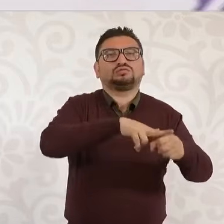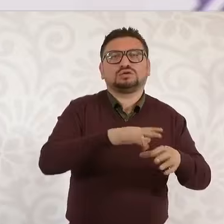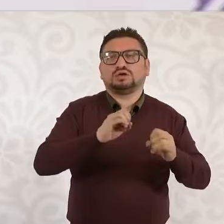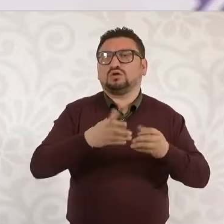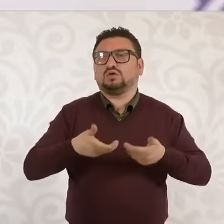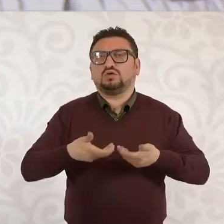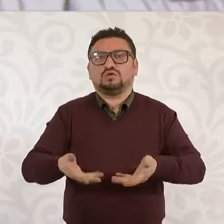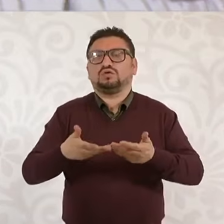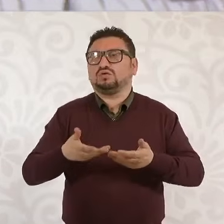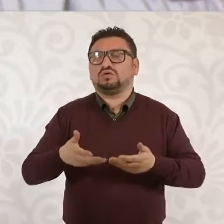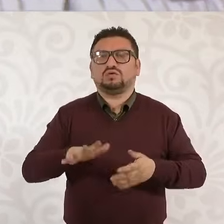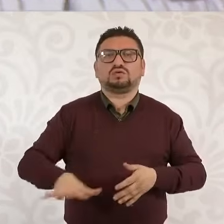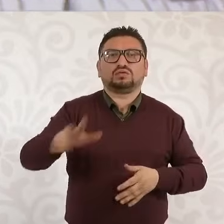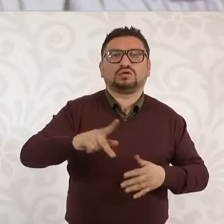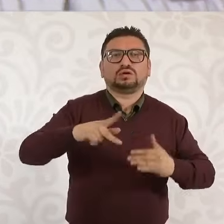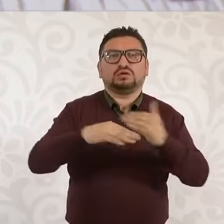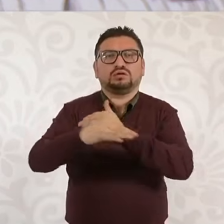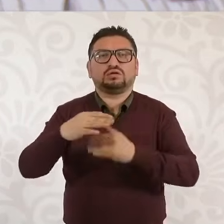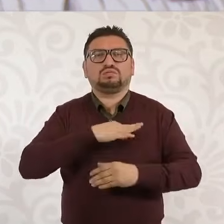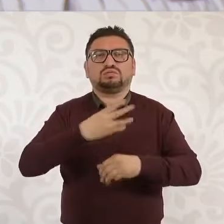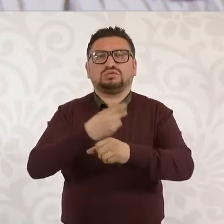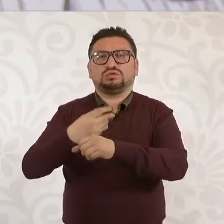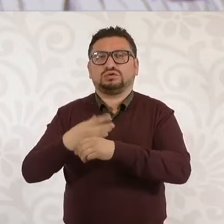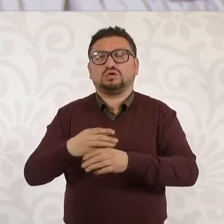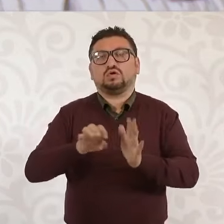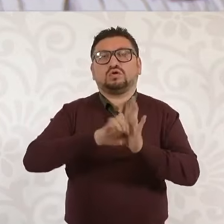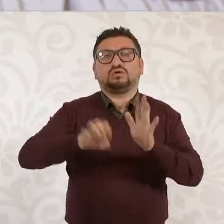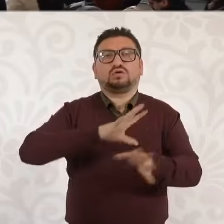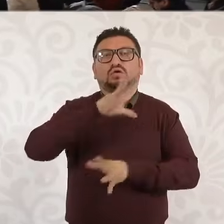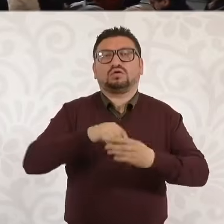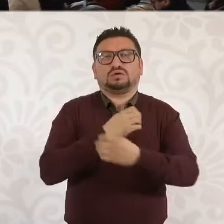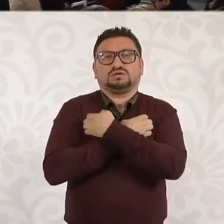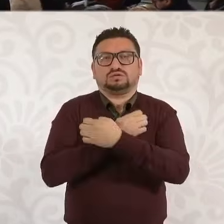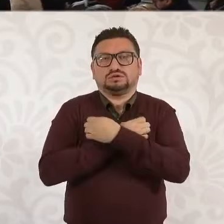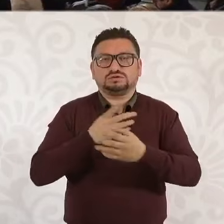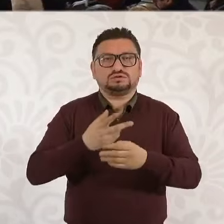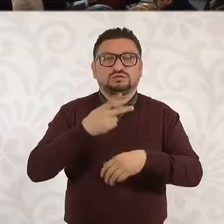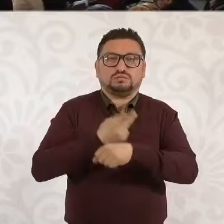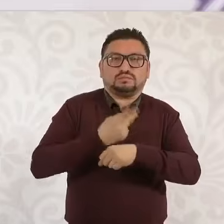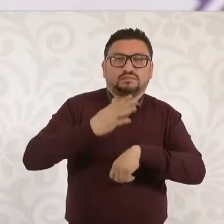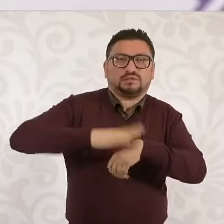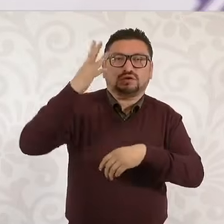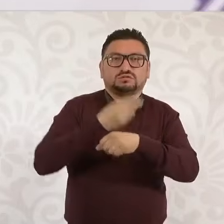camino en una zona especial, se puede etiquetar todo a educación, más preparatorias.